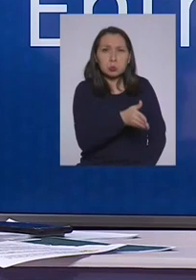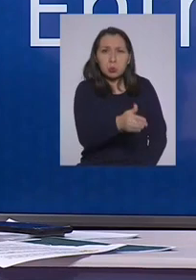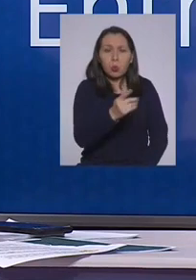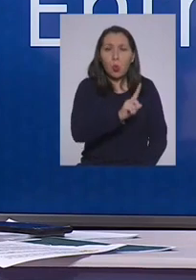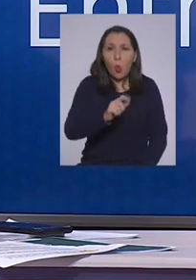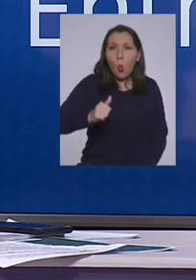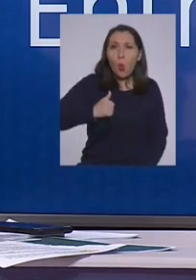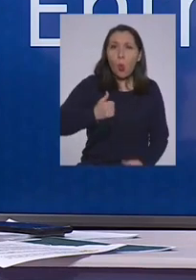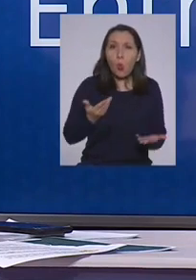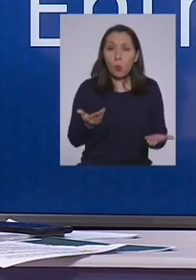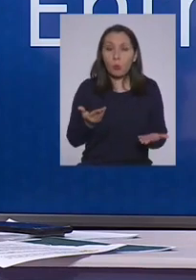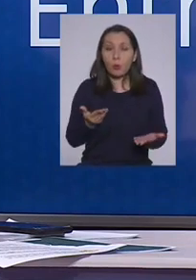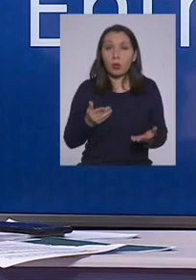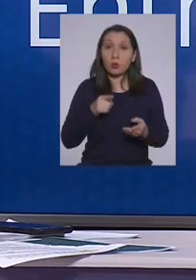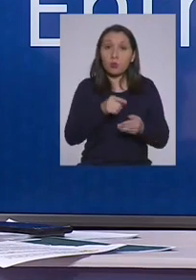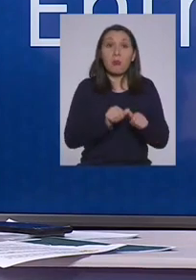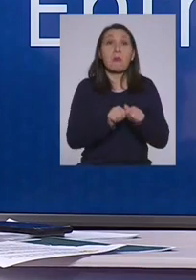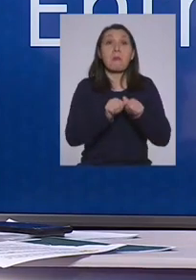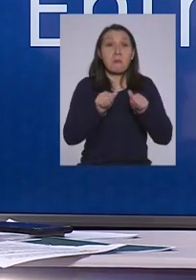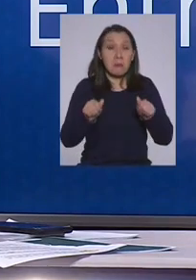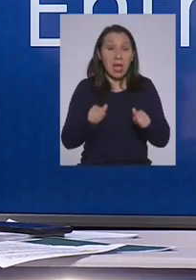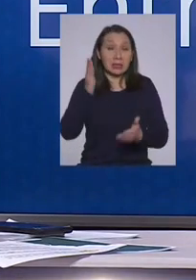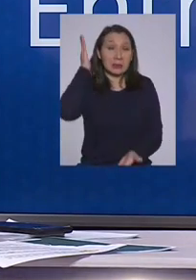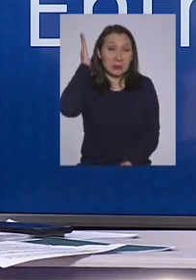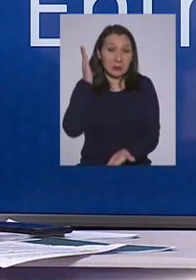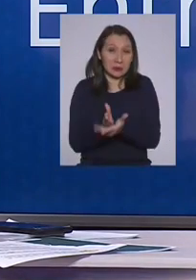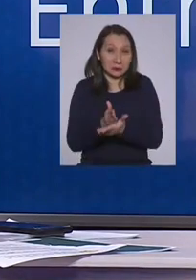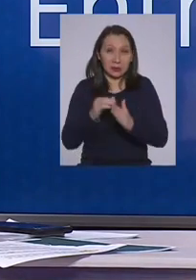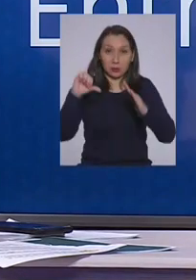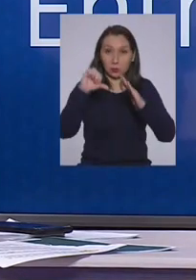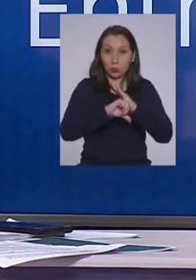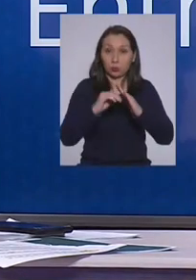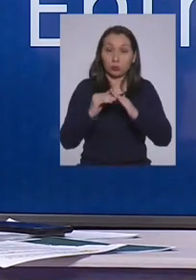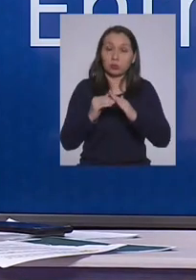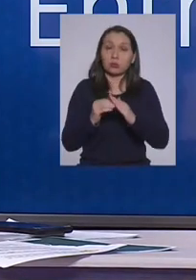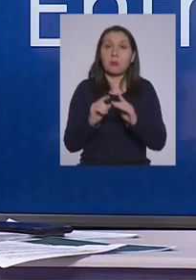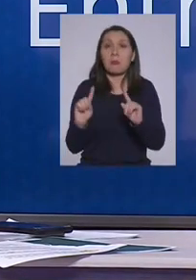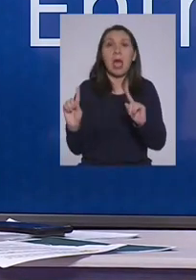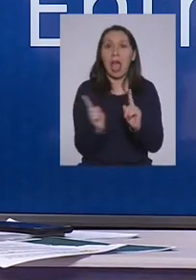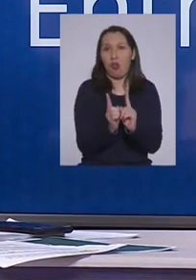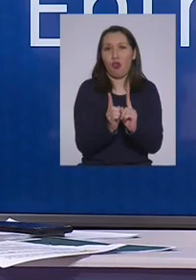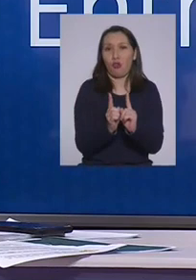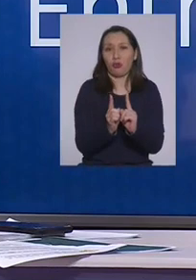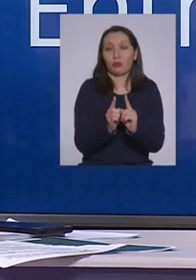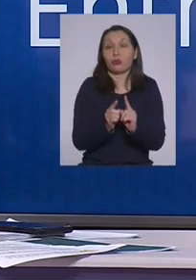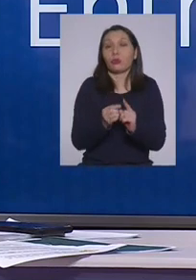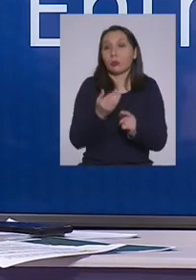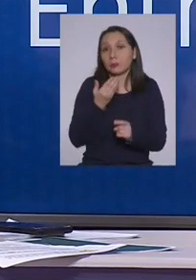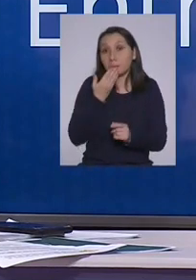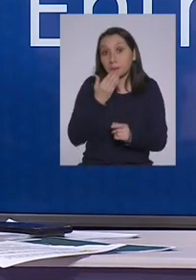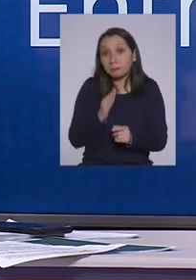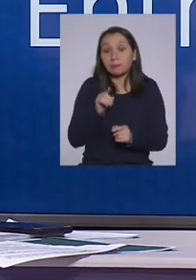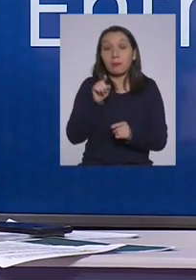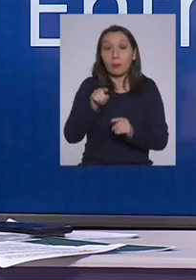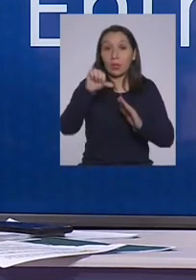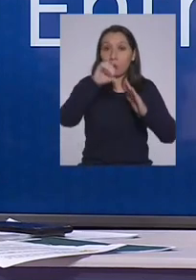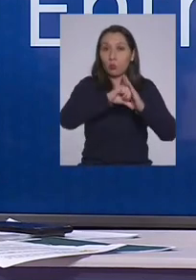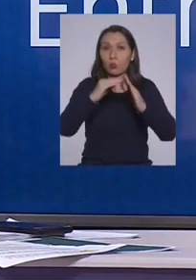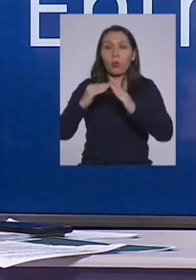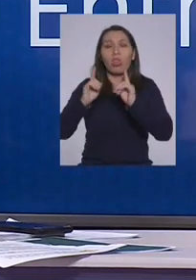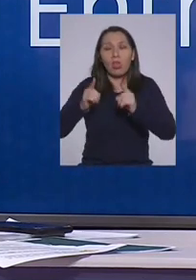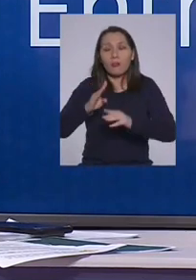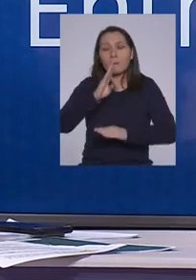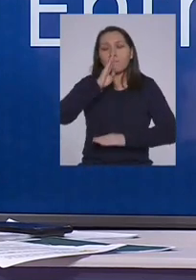haciendo, que mientras más estricta sea una cuarentena, es más corta y es por eso que la medida de la cuarentena tiene